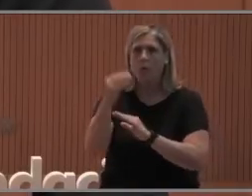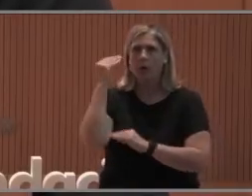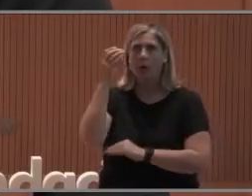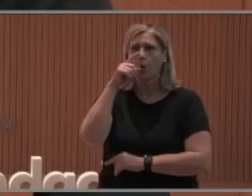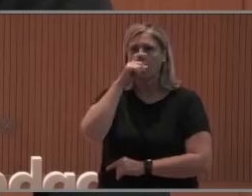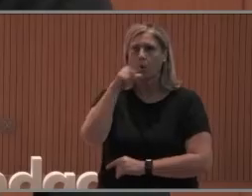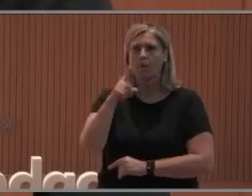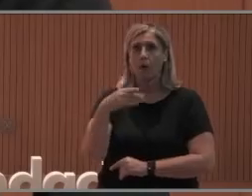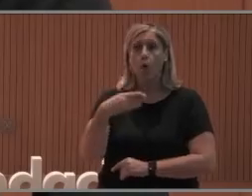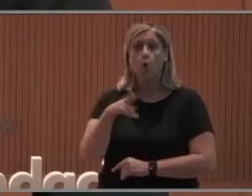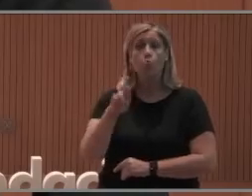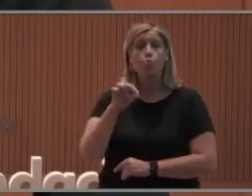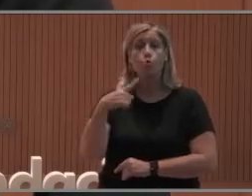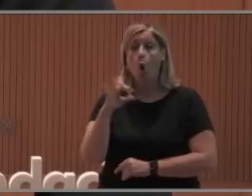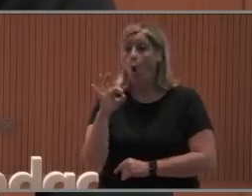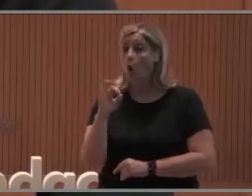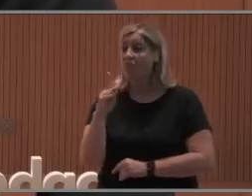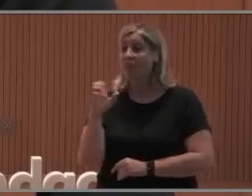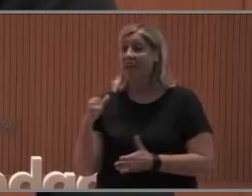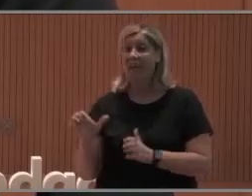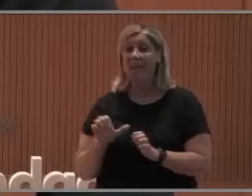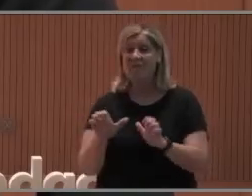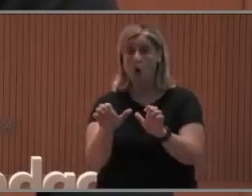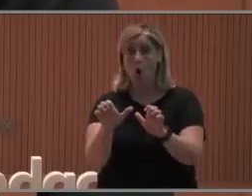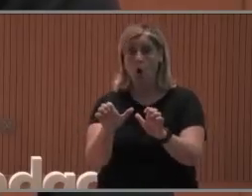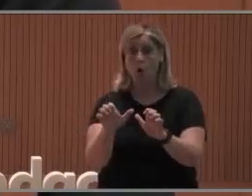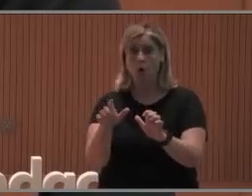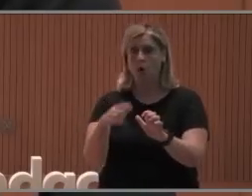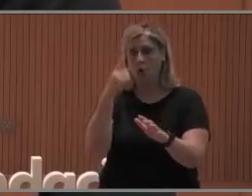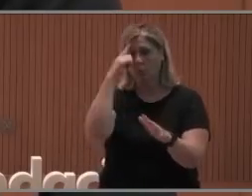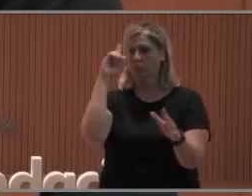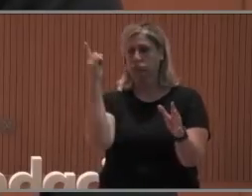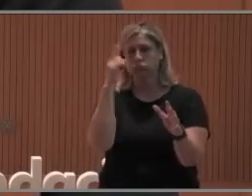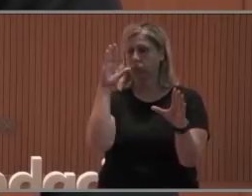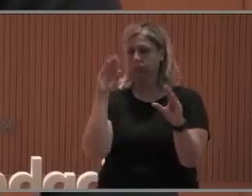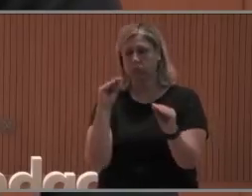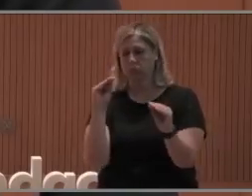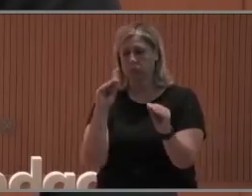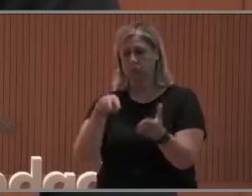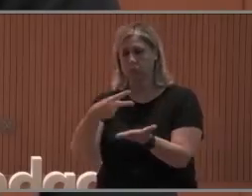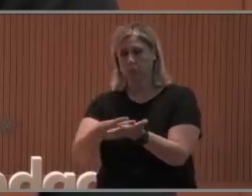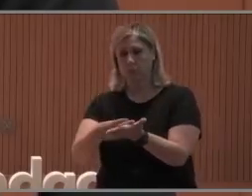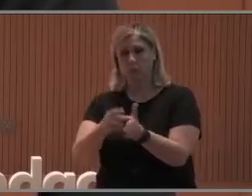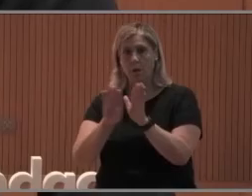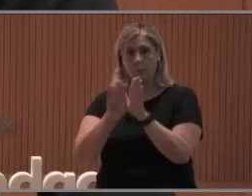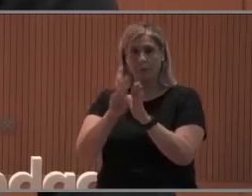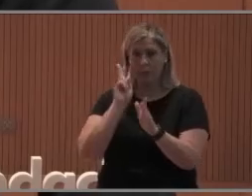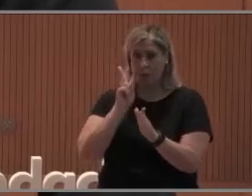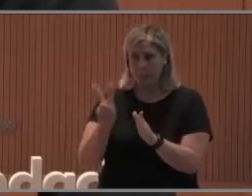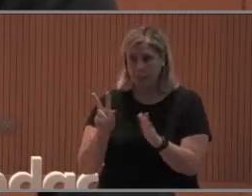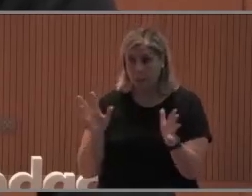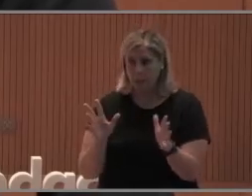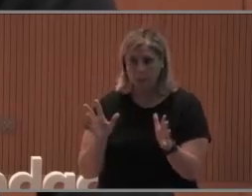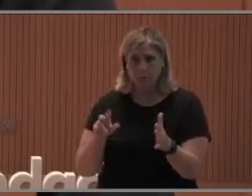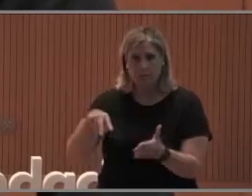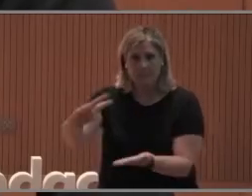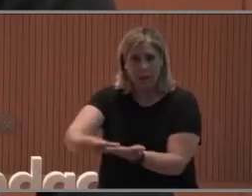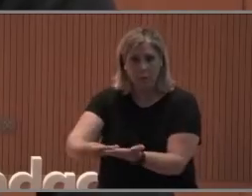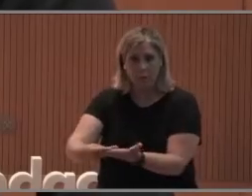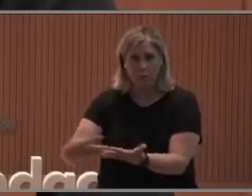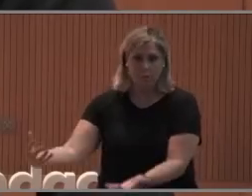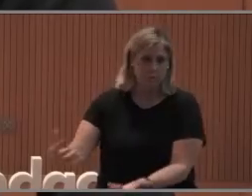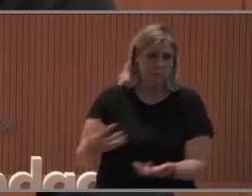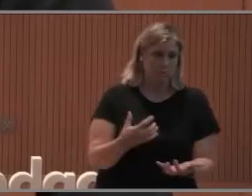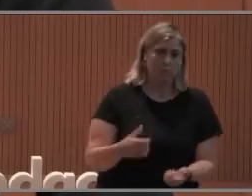que era del Burgo de Ebro, inconsciente, y había llamado a un vecino que se lo había encontrado allí tirado y nos lo